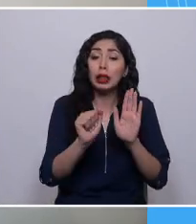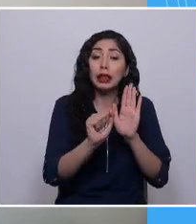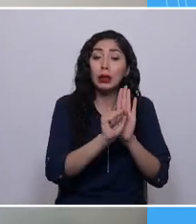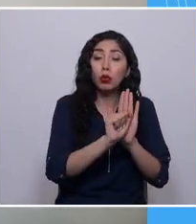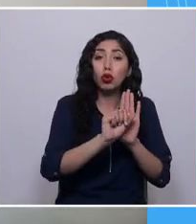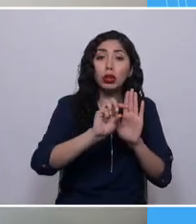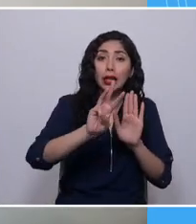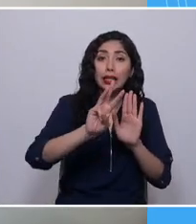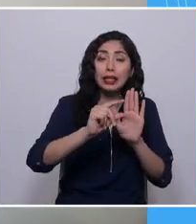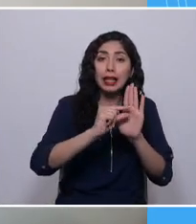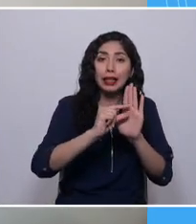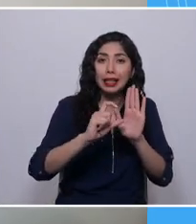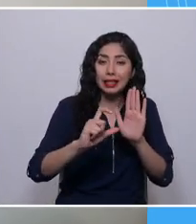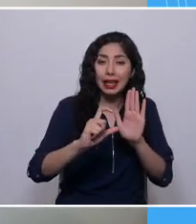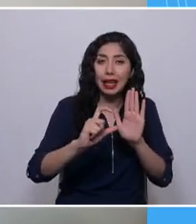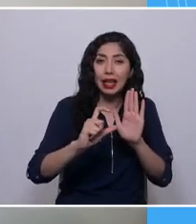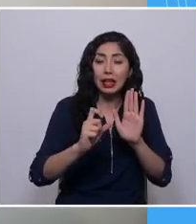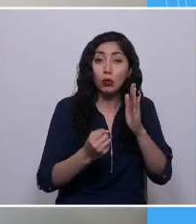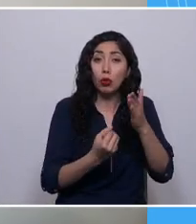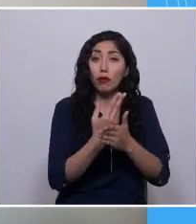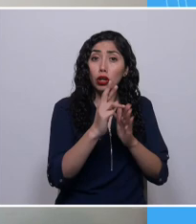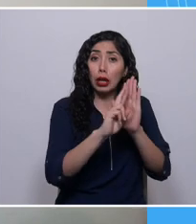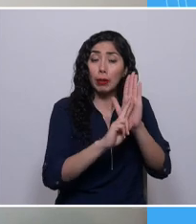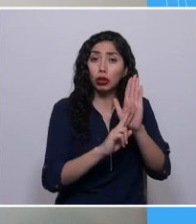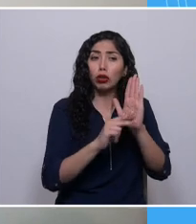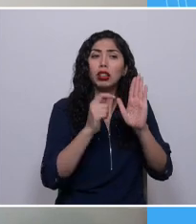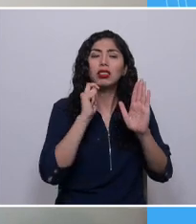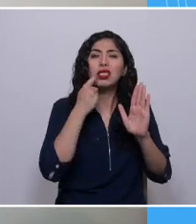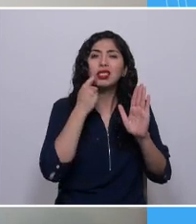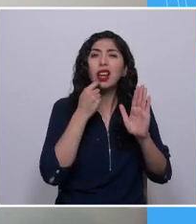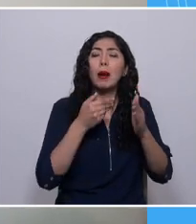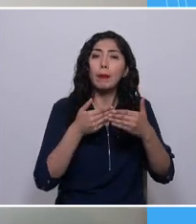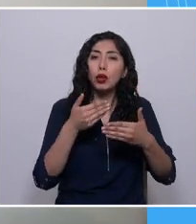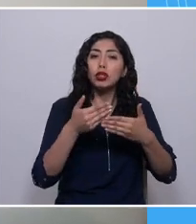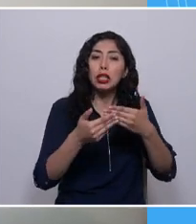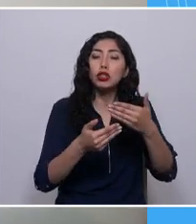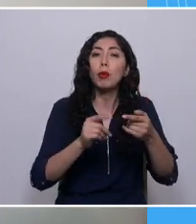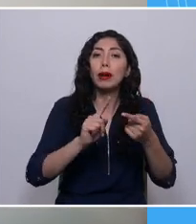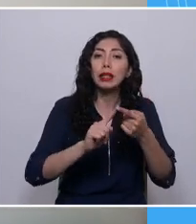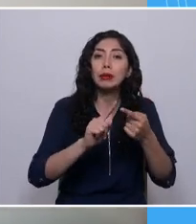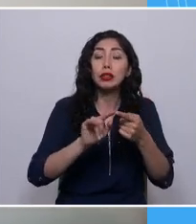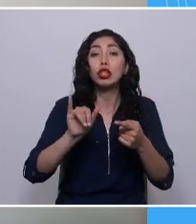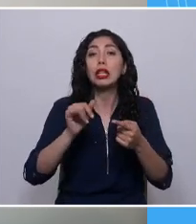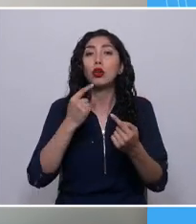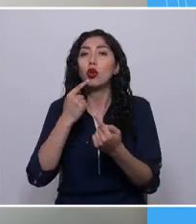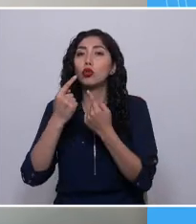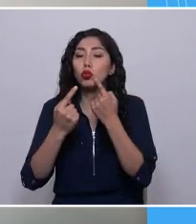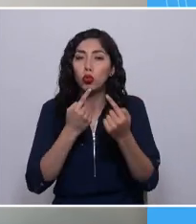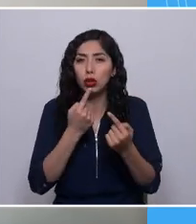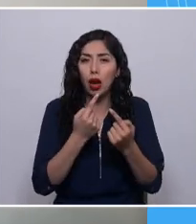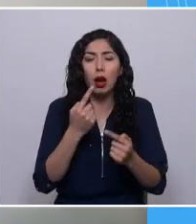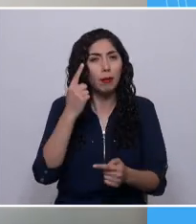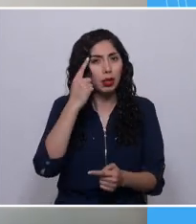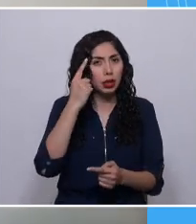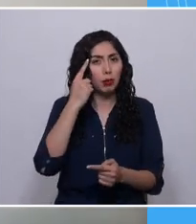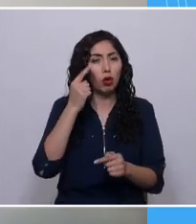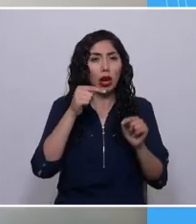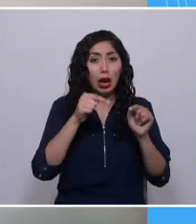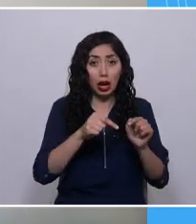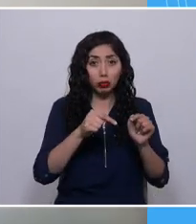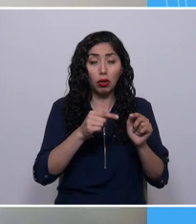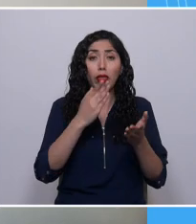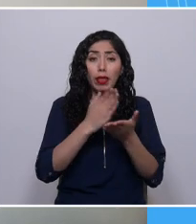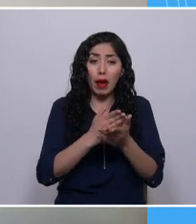C, del nuevo reglamento que hace referencia al proceso de participación y consulta. Creemos que las fuentes señaladas deben ser guías en